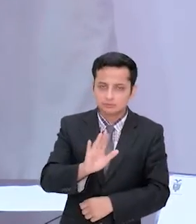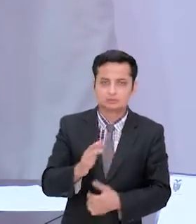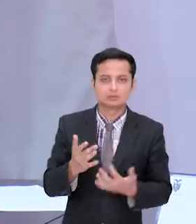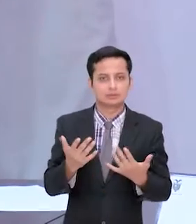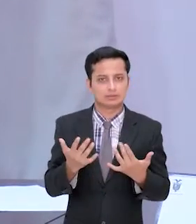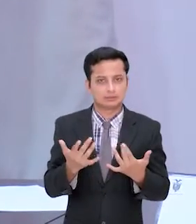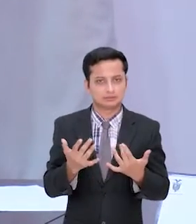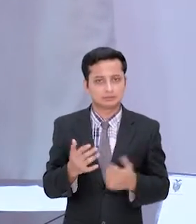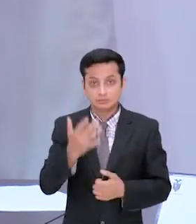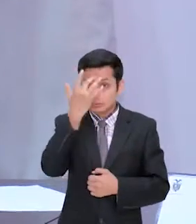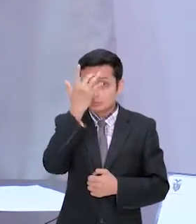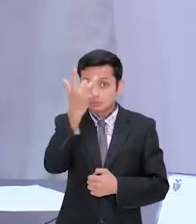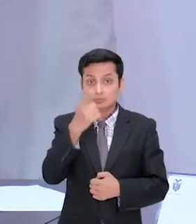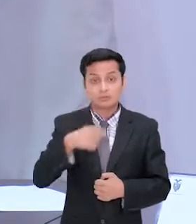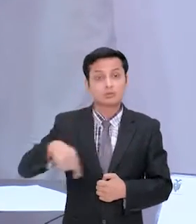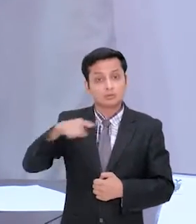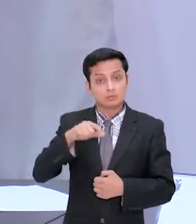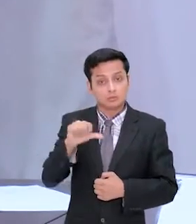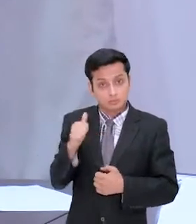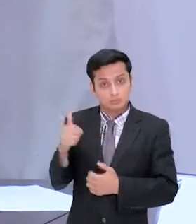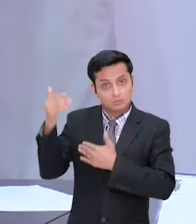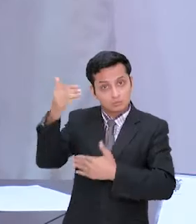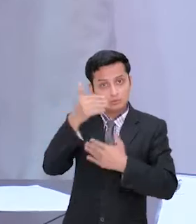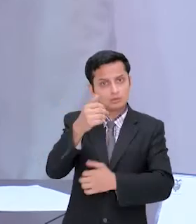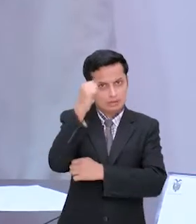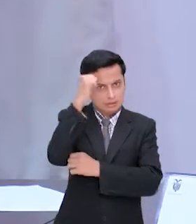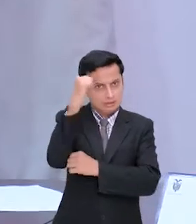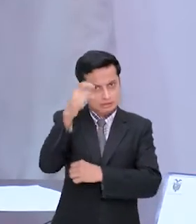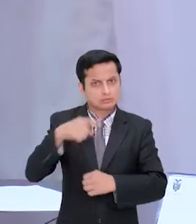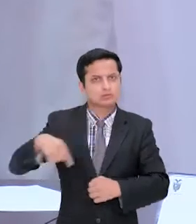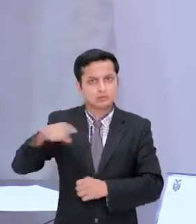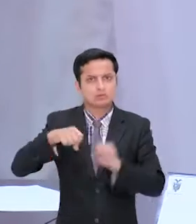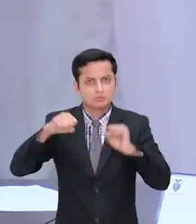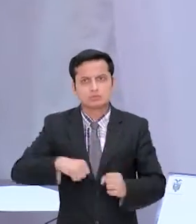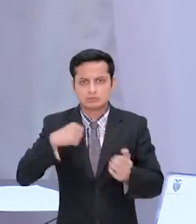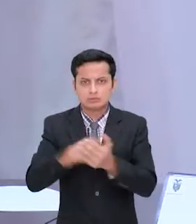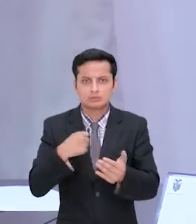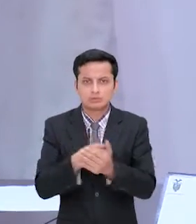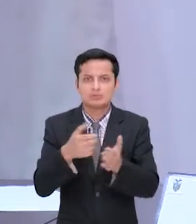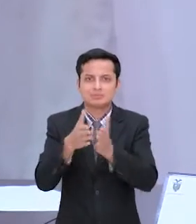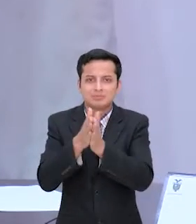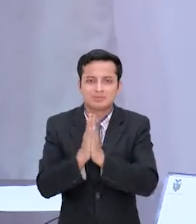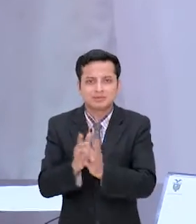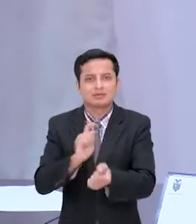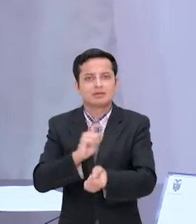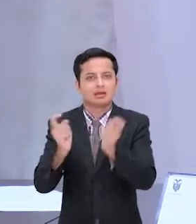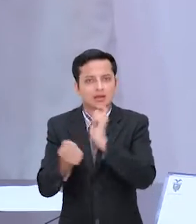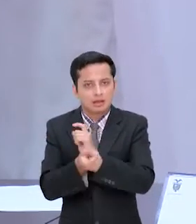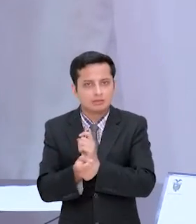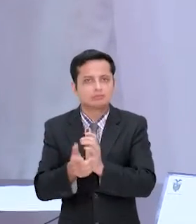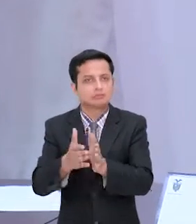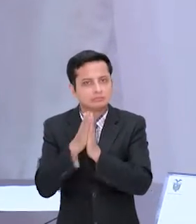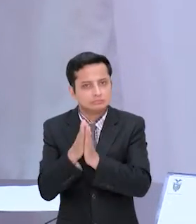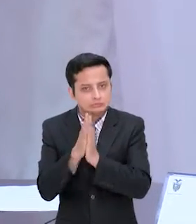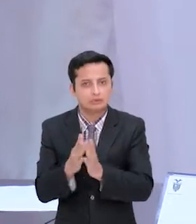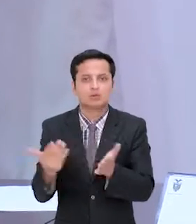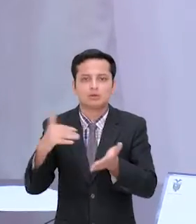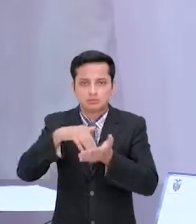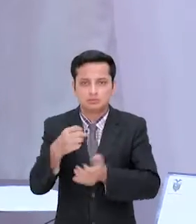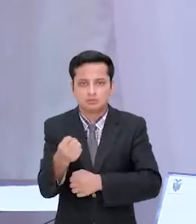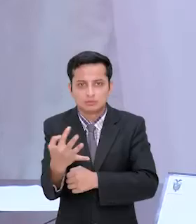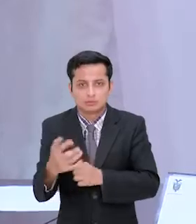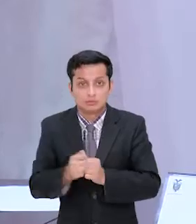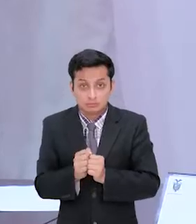credenciales, pero habríamos estado vulnerando los derechos de los otros actores políticos que tienen derecho a las reclamaciones, a las impugnaciones y a